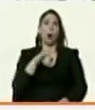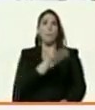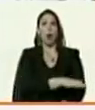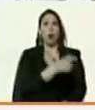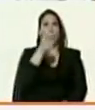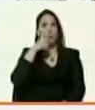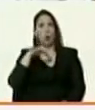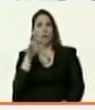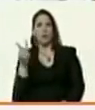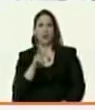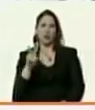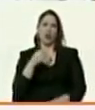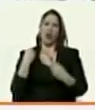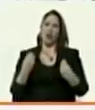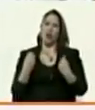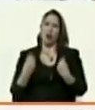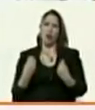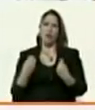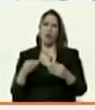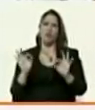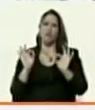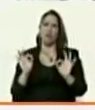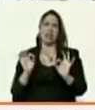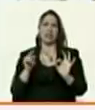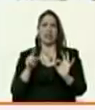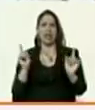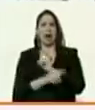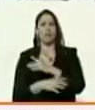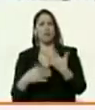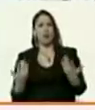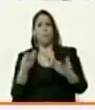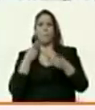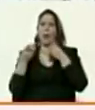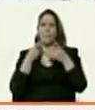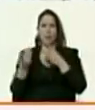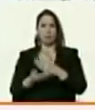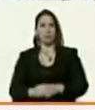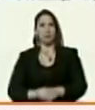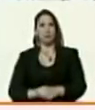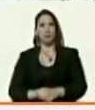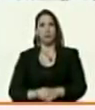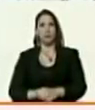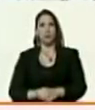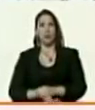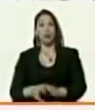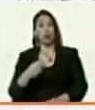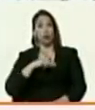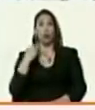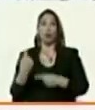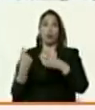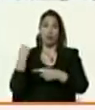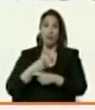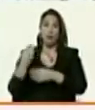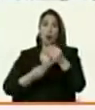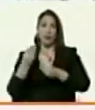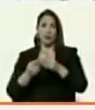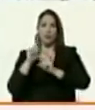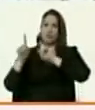de Venezuela como una especie de alternativa al diálogo. Hagamos una encuesta pública y veremos